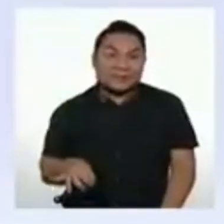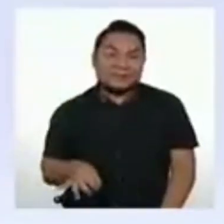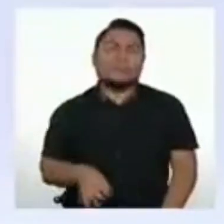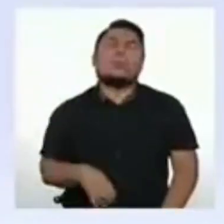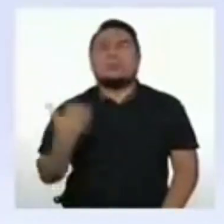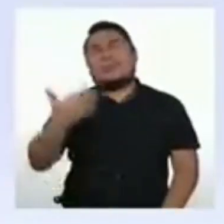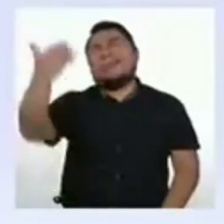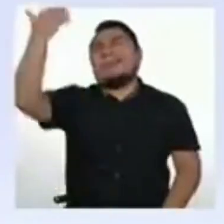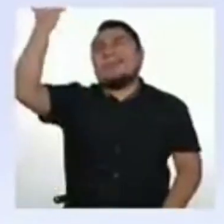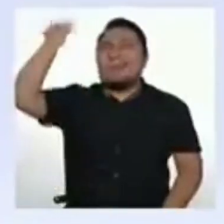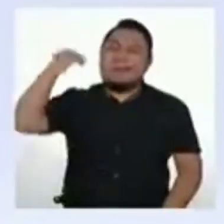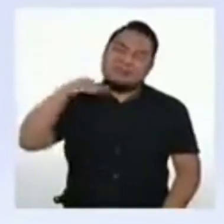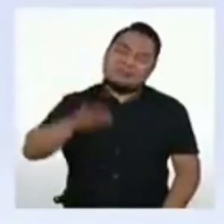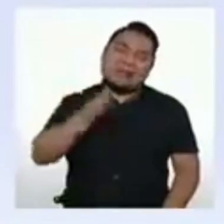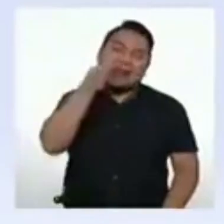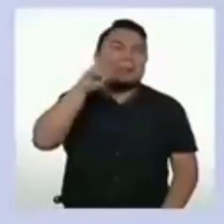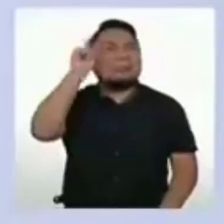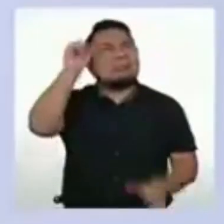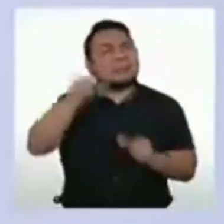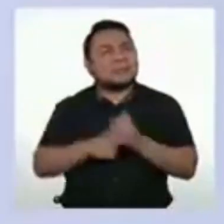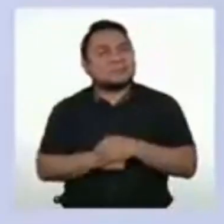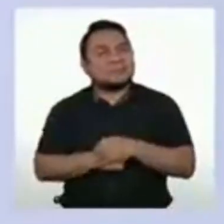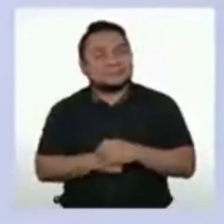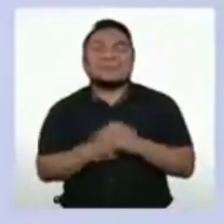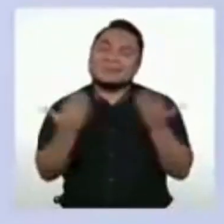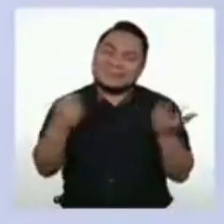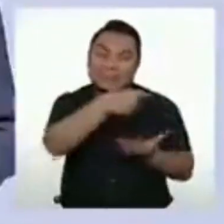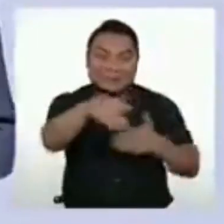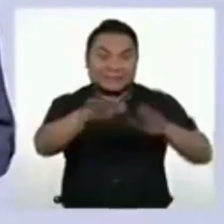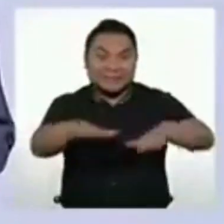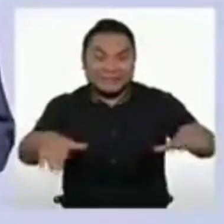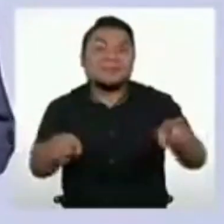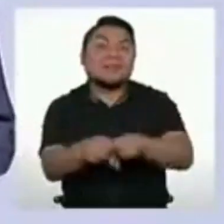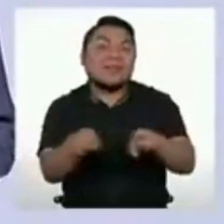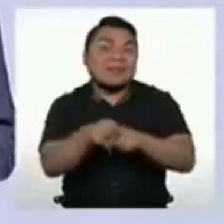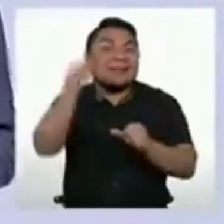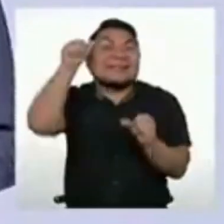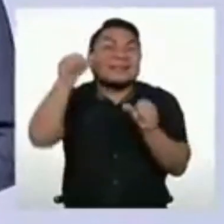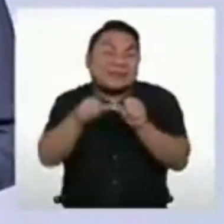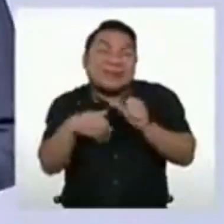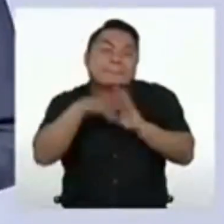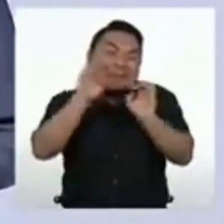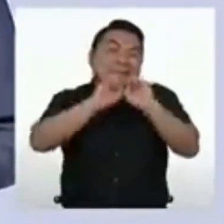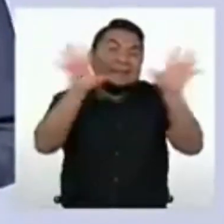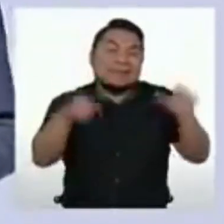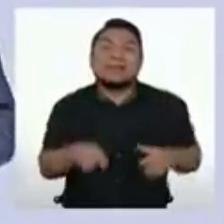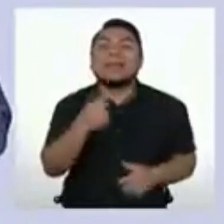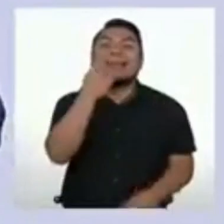fue hace mucho. Ya ni me acuerdo. Pero los chicos y chicas en casa quizás lo recuerden con más